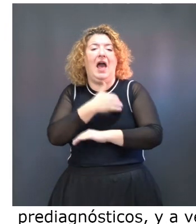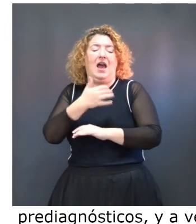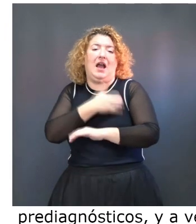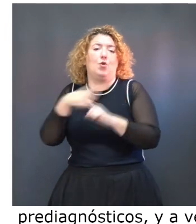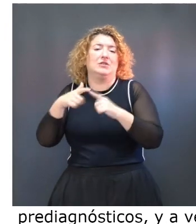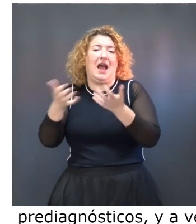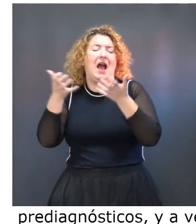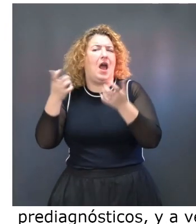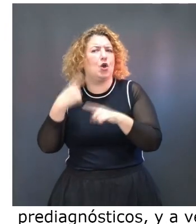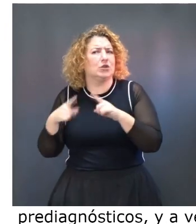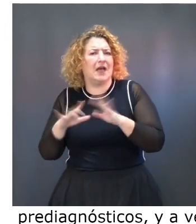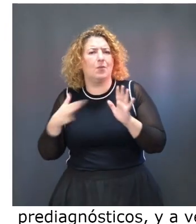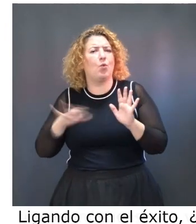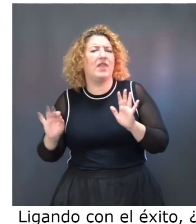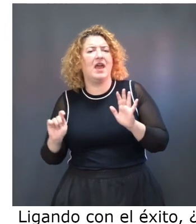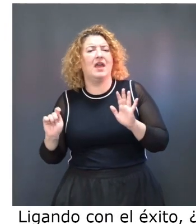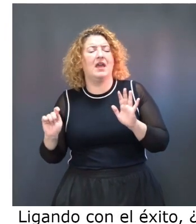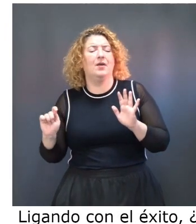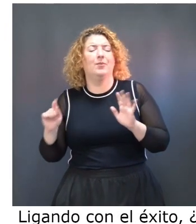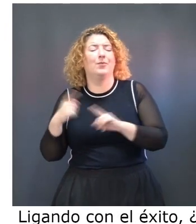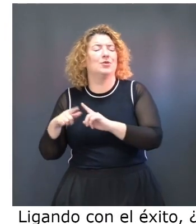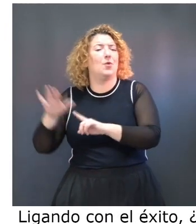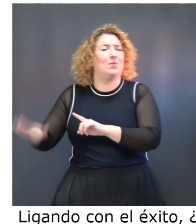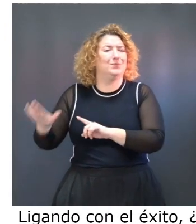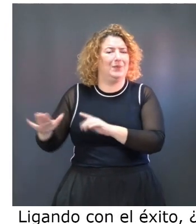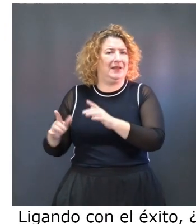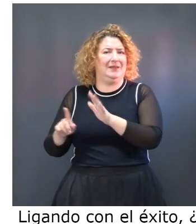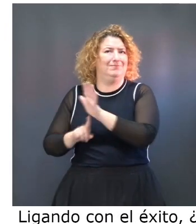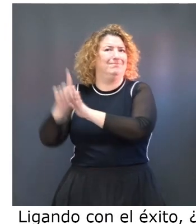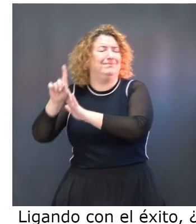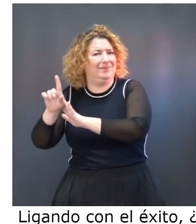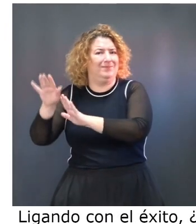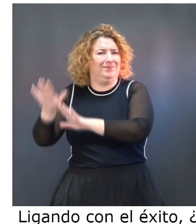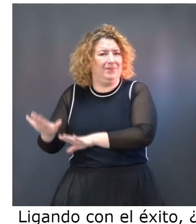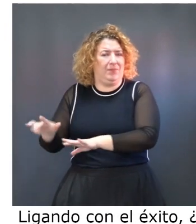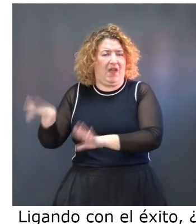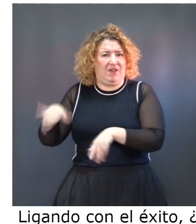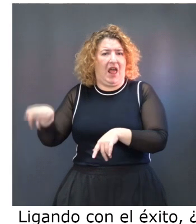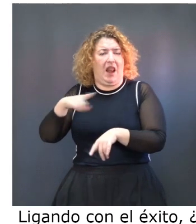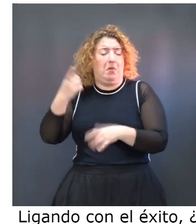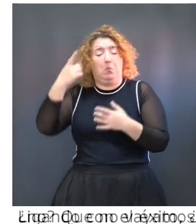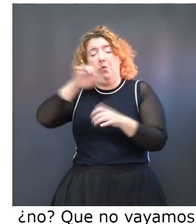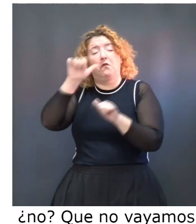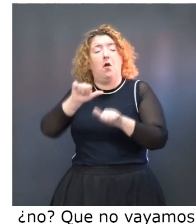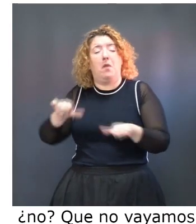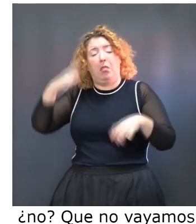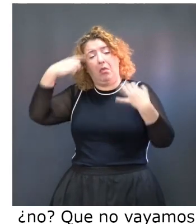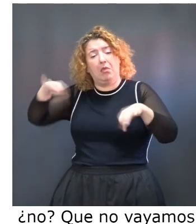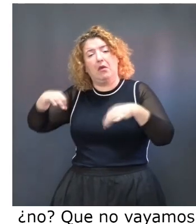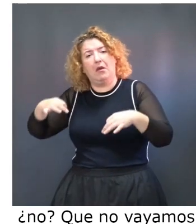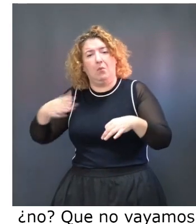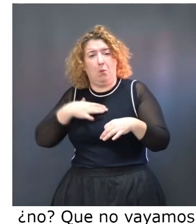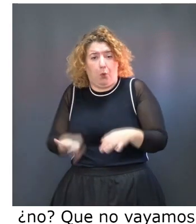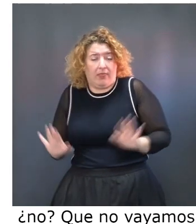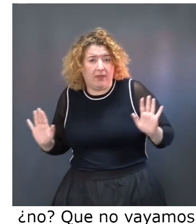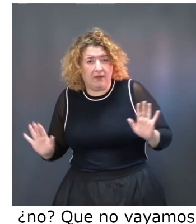vayamos a limitar inconscientemente también el potencial de nuestros alumnos, ¿no? Y desde la OEI lo que tratamos un poco